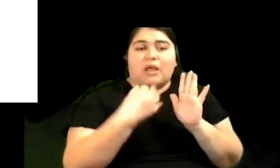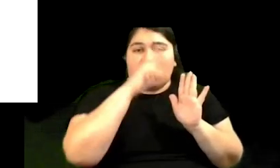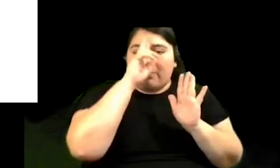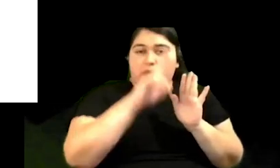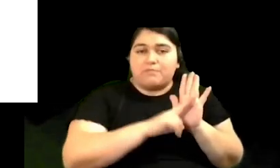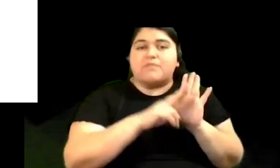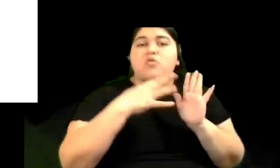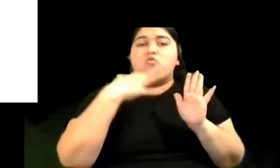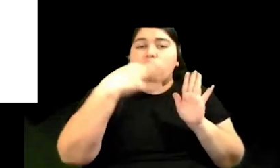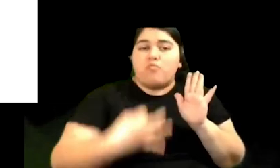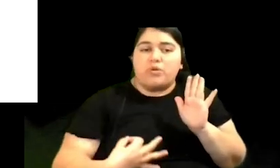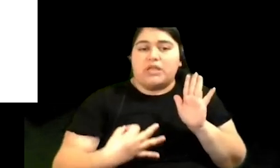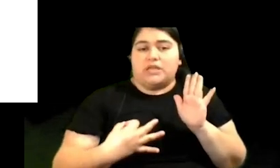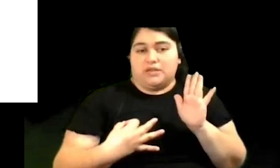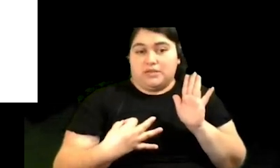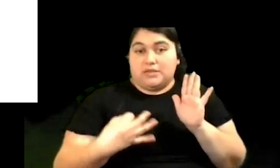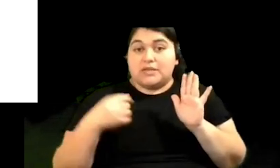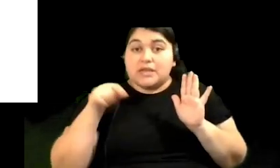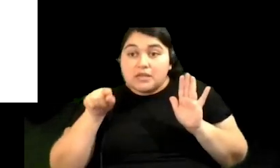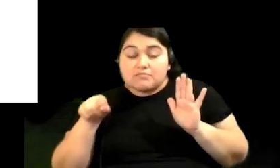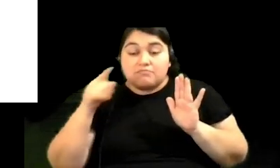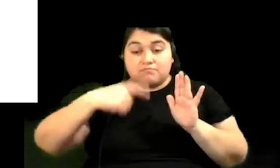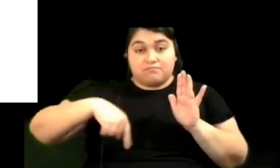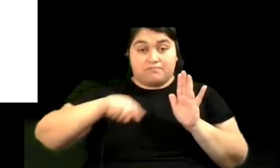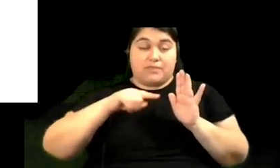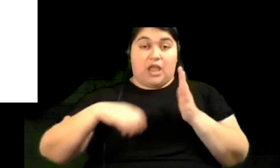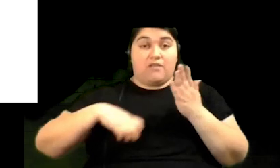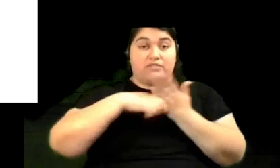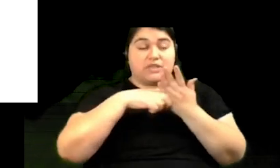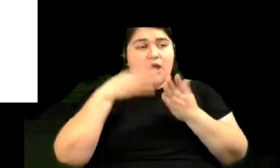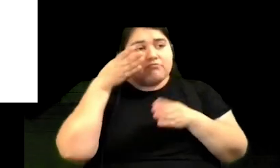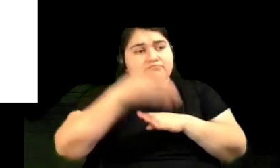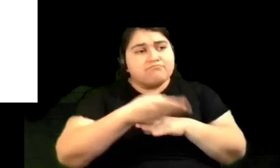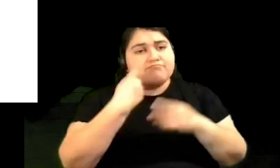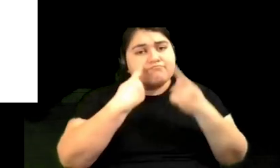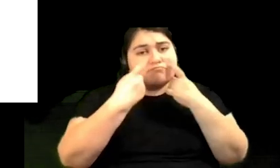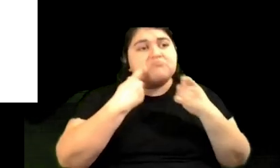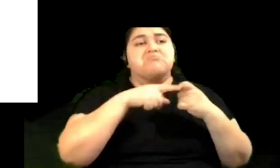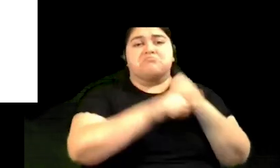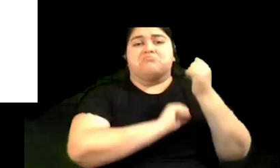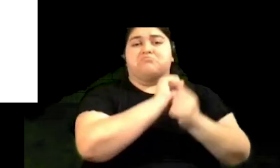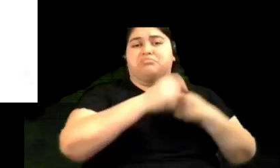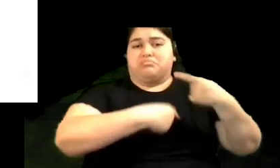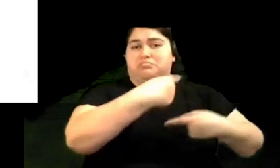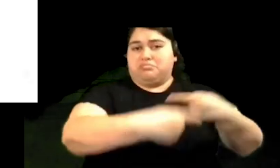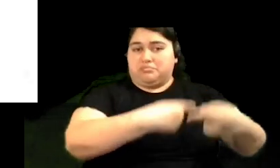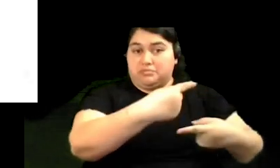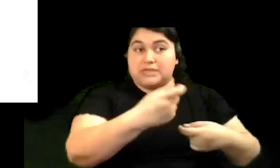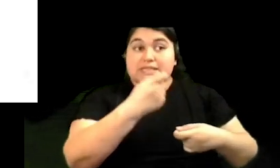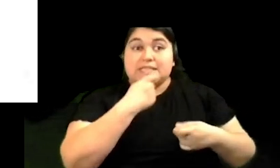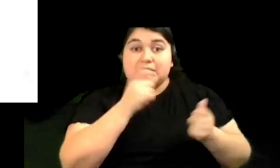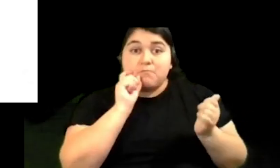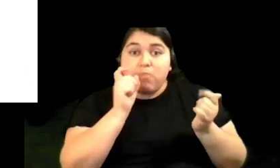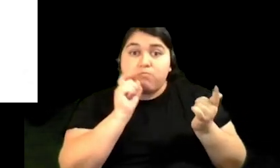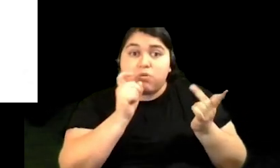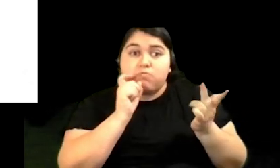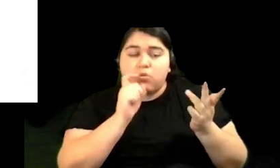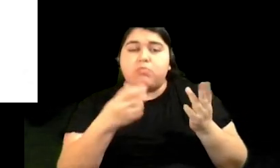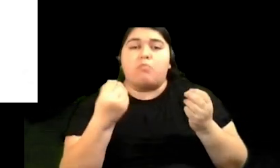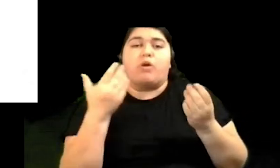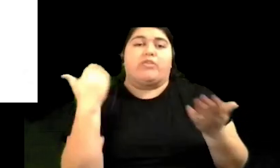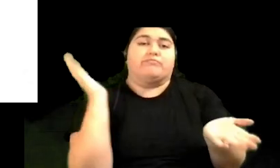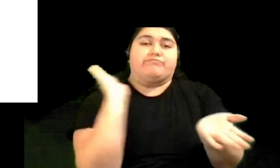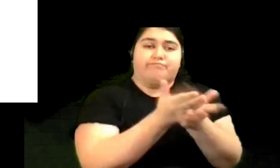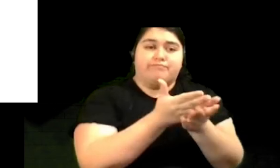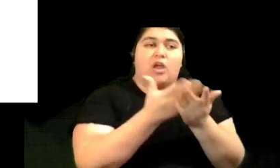cumple, permitir que se siga realizando la actividad. Si no se cumple, se puede aplicar algún tipo de procedimiento, llamado